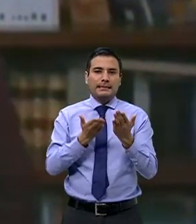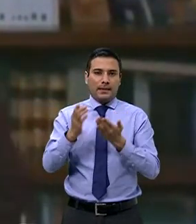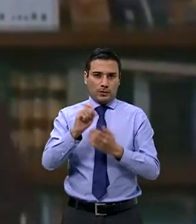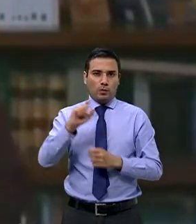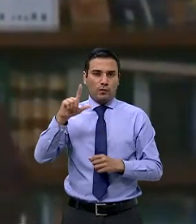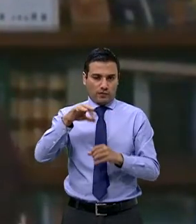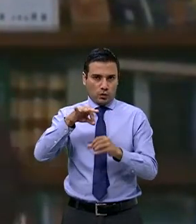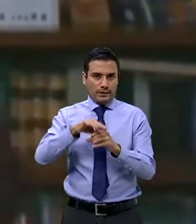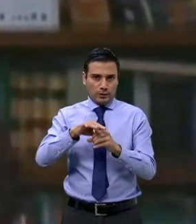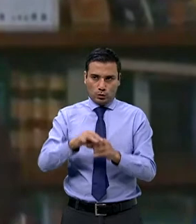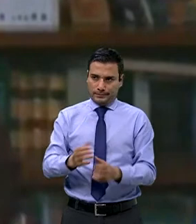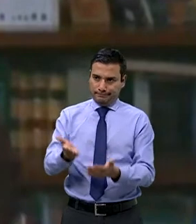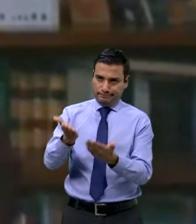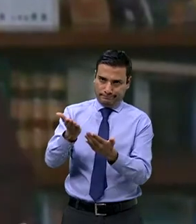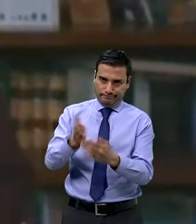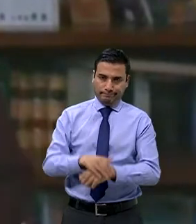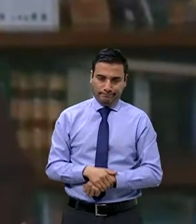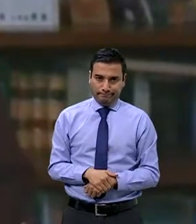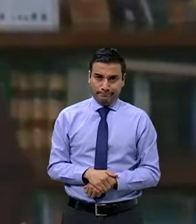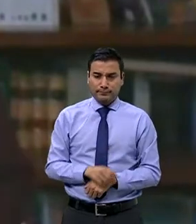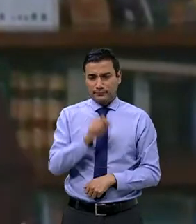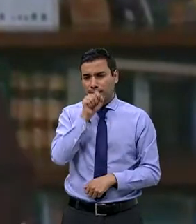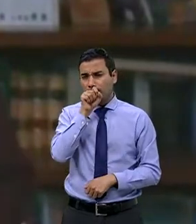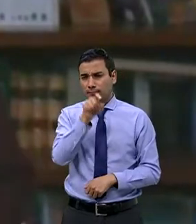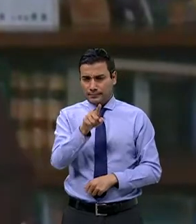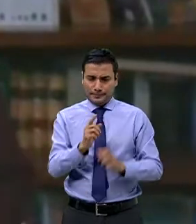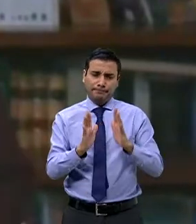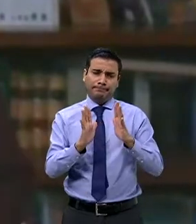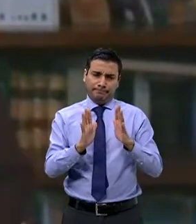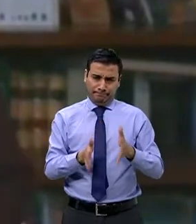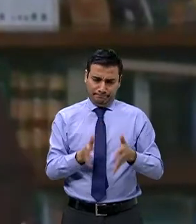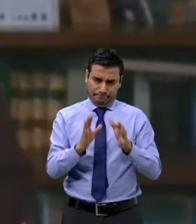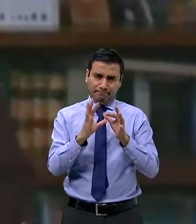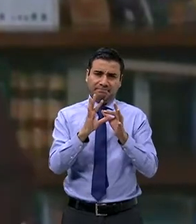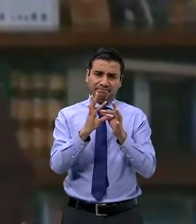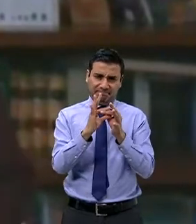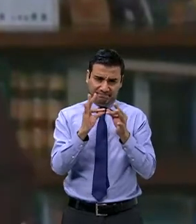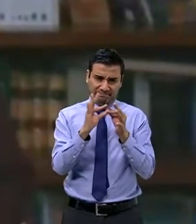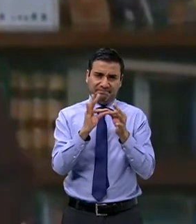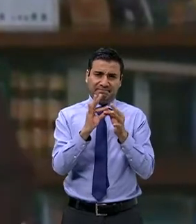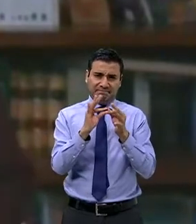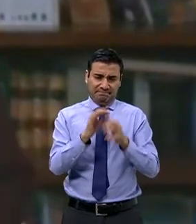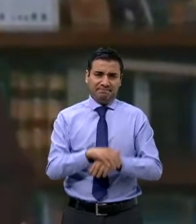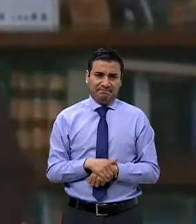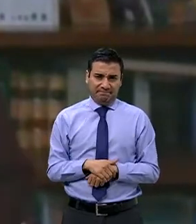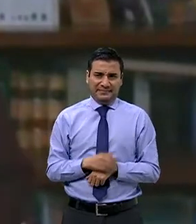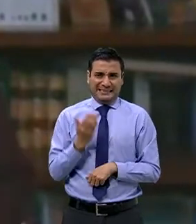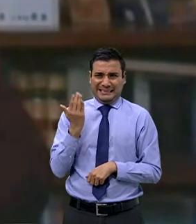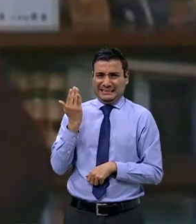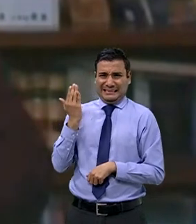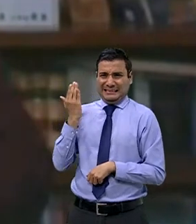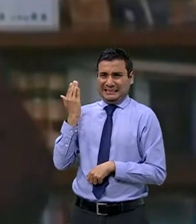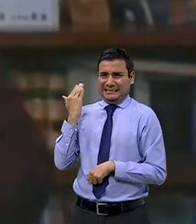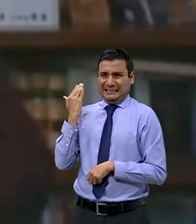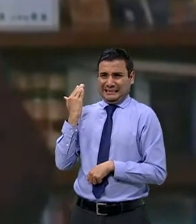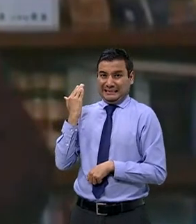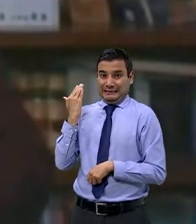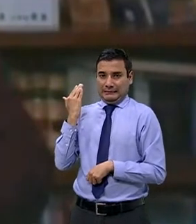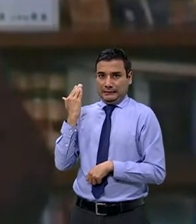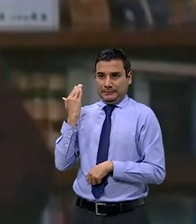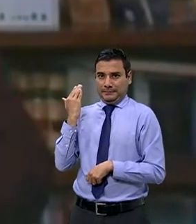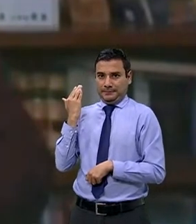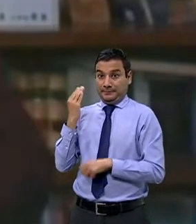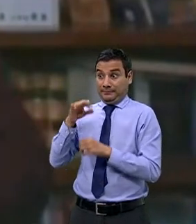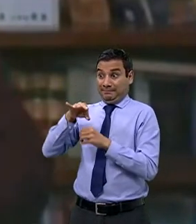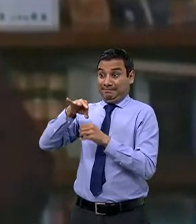electoral porque también lo hacemos dicho tenemos el recientemente concluido un proceso electoral